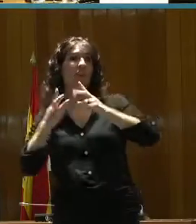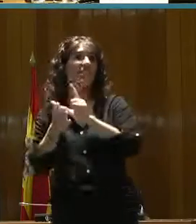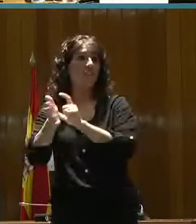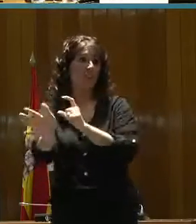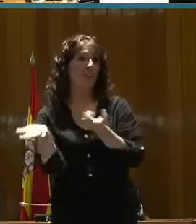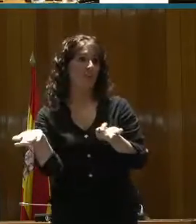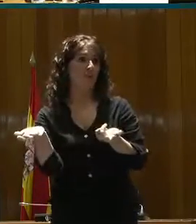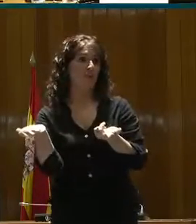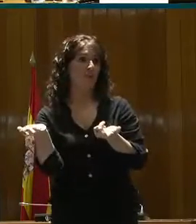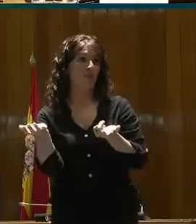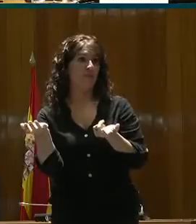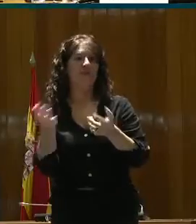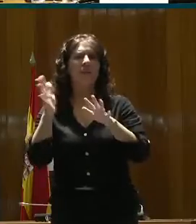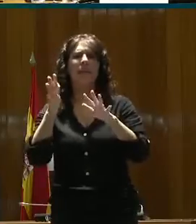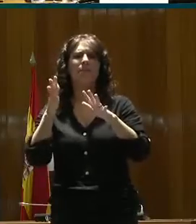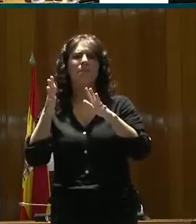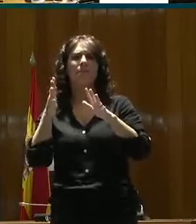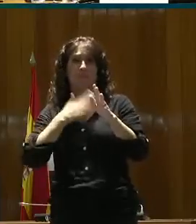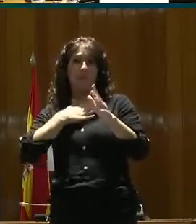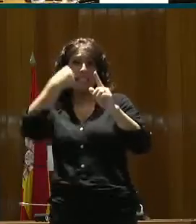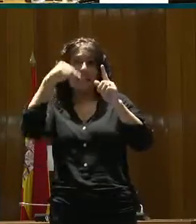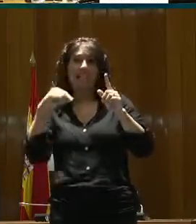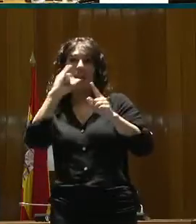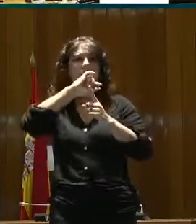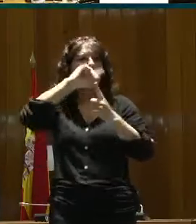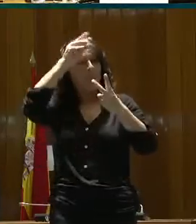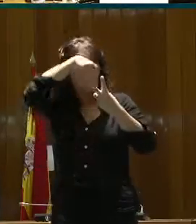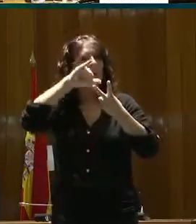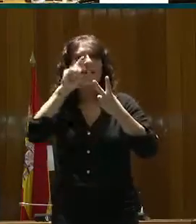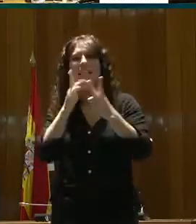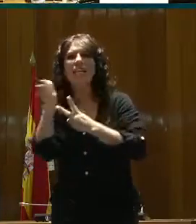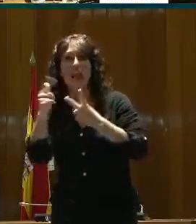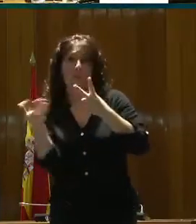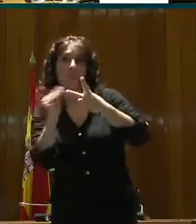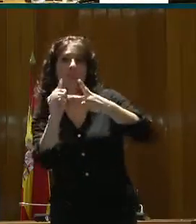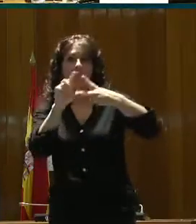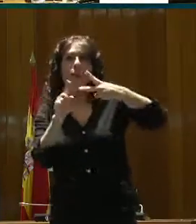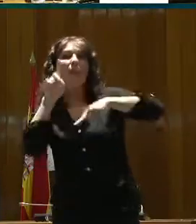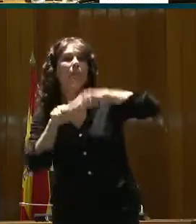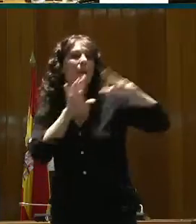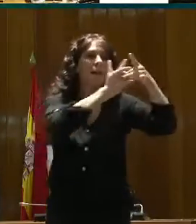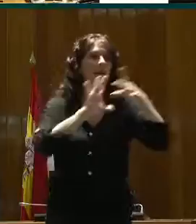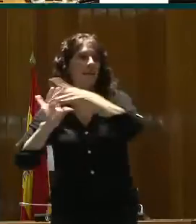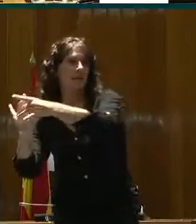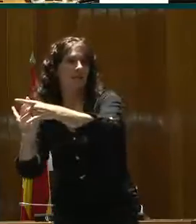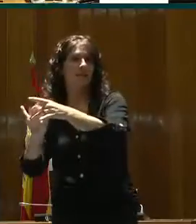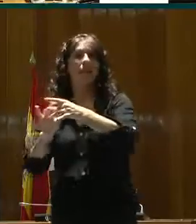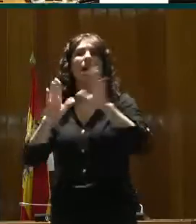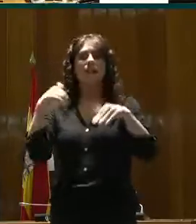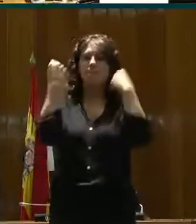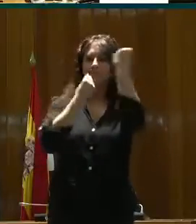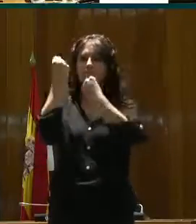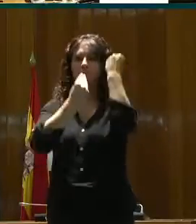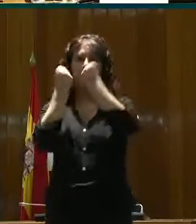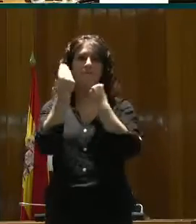significado de la de la checklist. Y ante esa dificultad, la solución que adoptamos fue la de